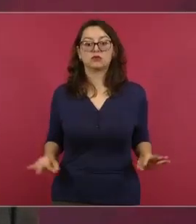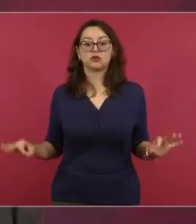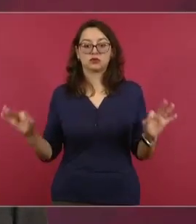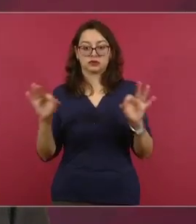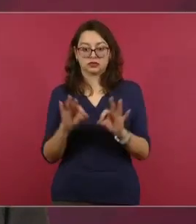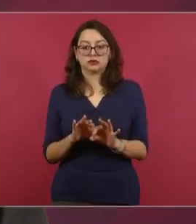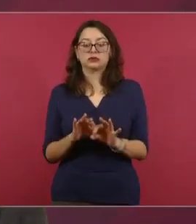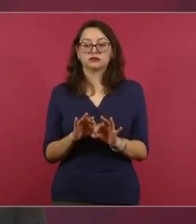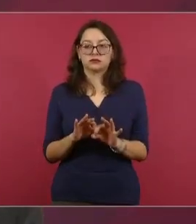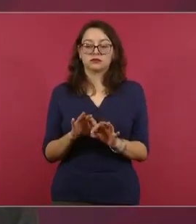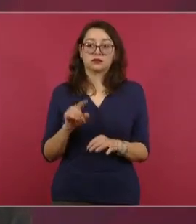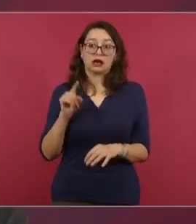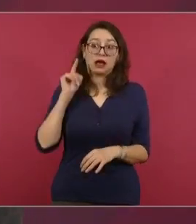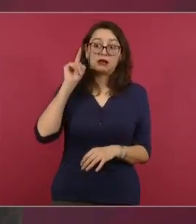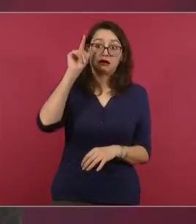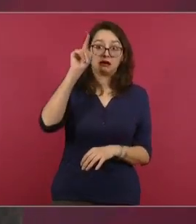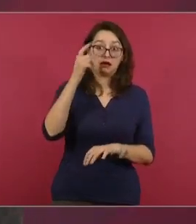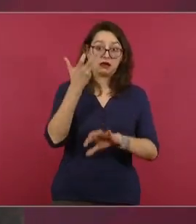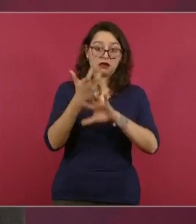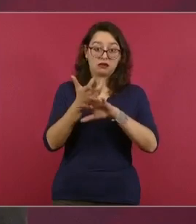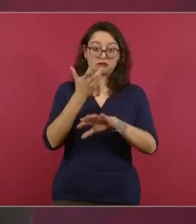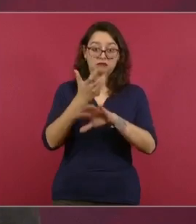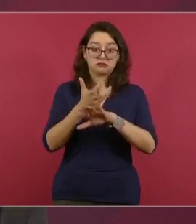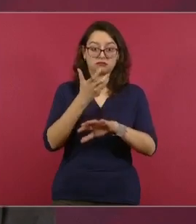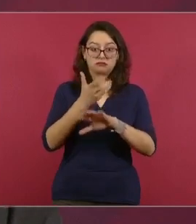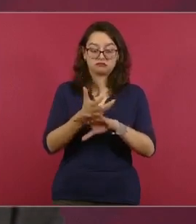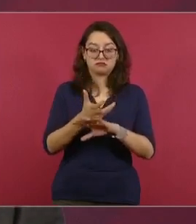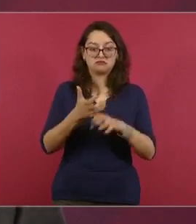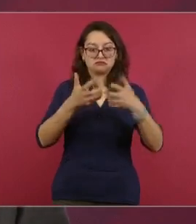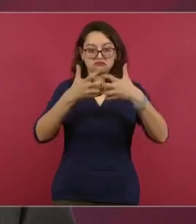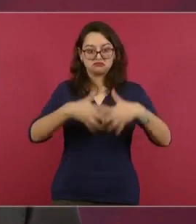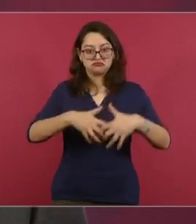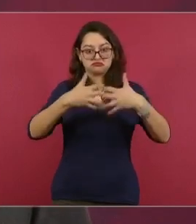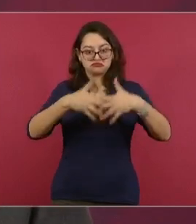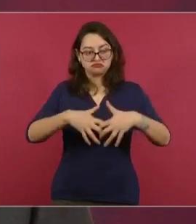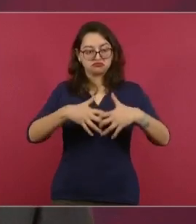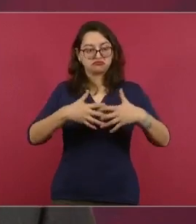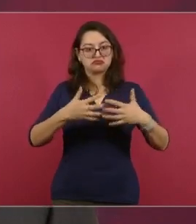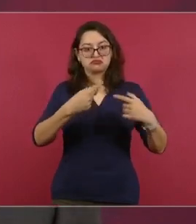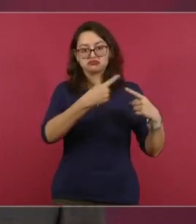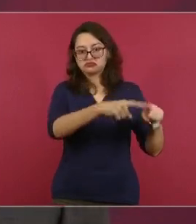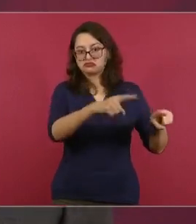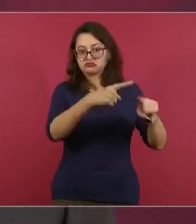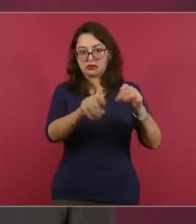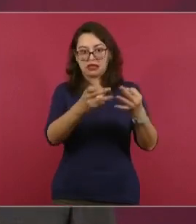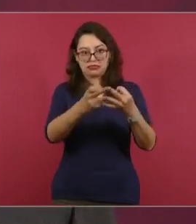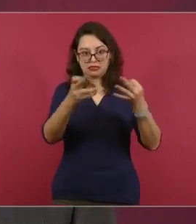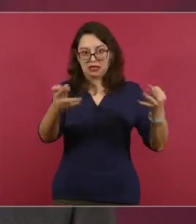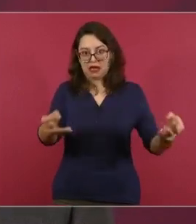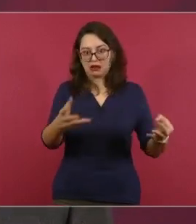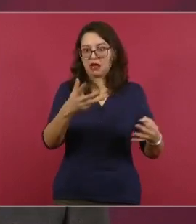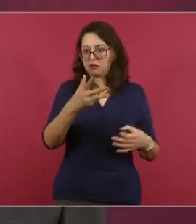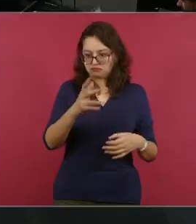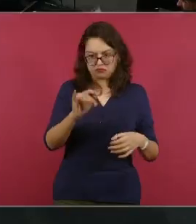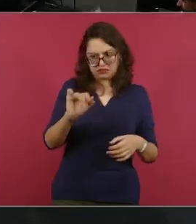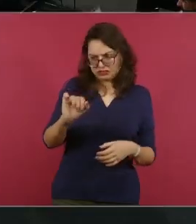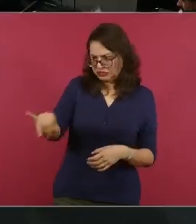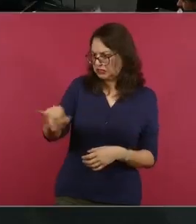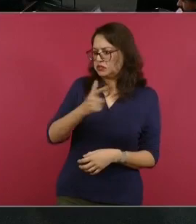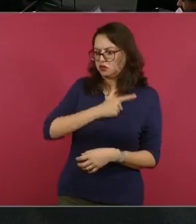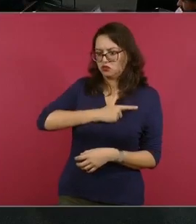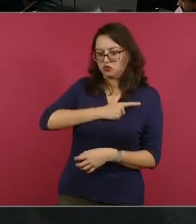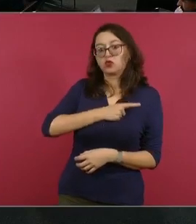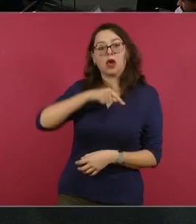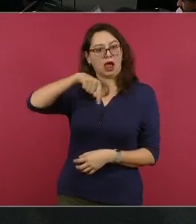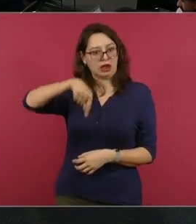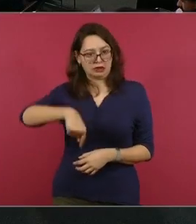Unidos ya hay particulares que tienen los terrenos y lo mismo de este lado. Y es